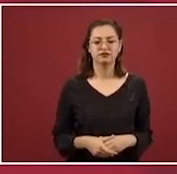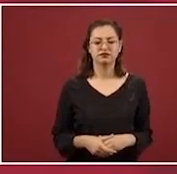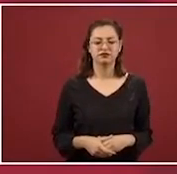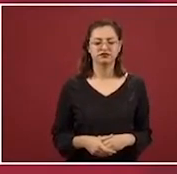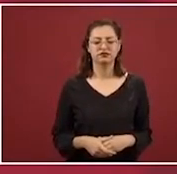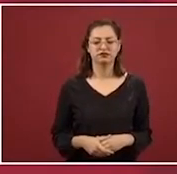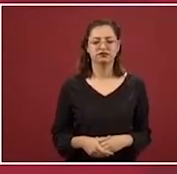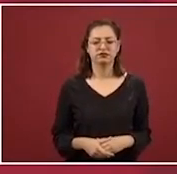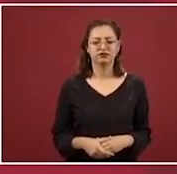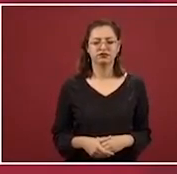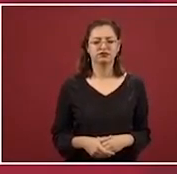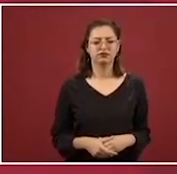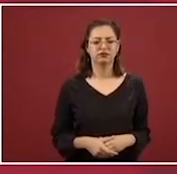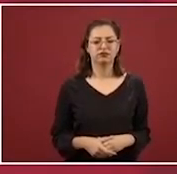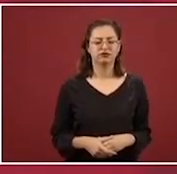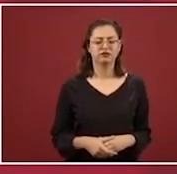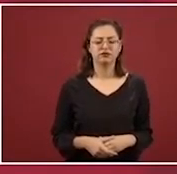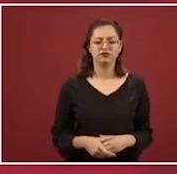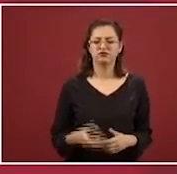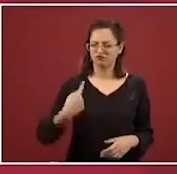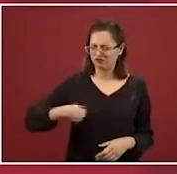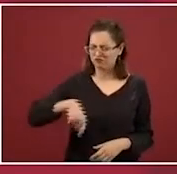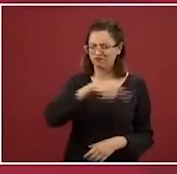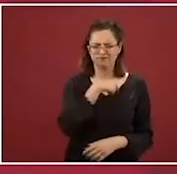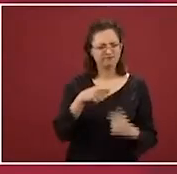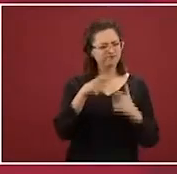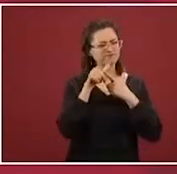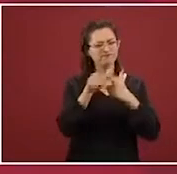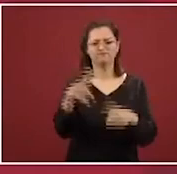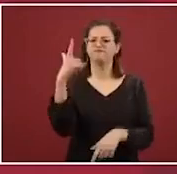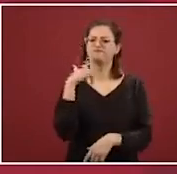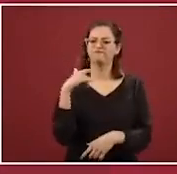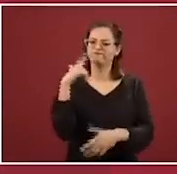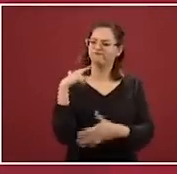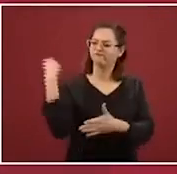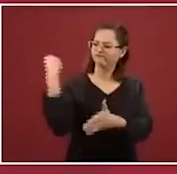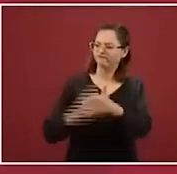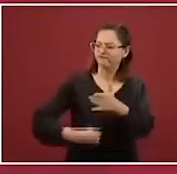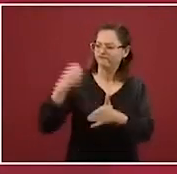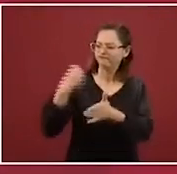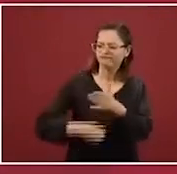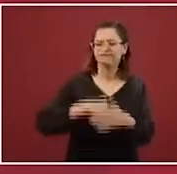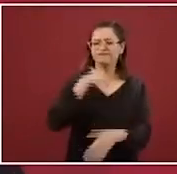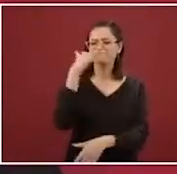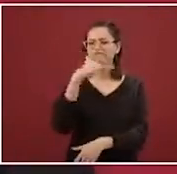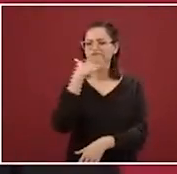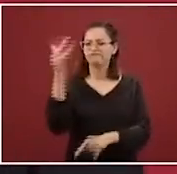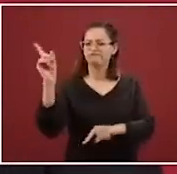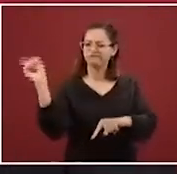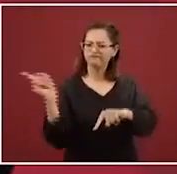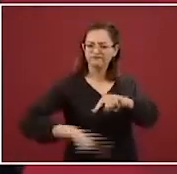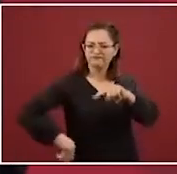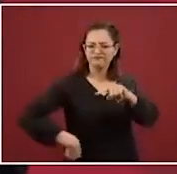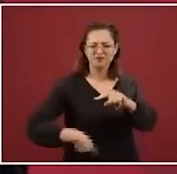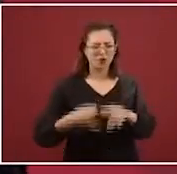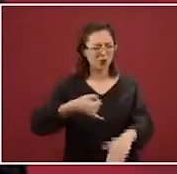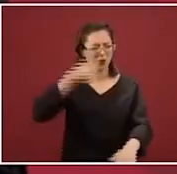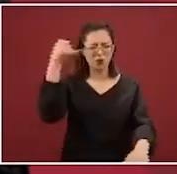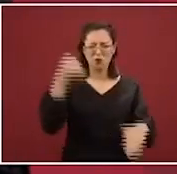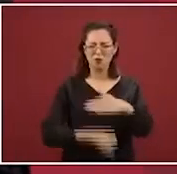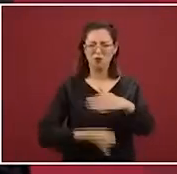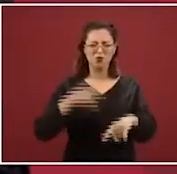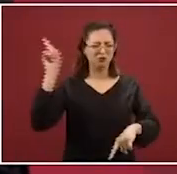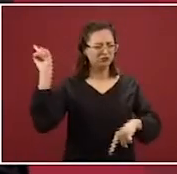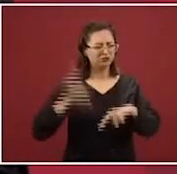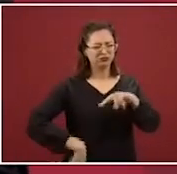dejar de combatir la corrupción, vamos a arrancar de raíz la corrupción del